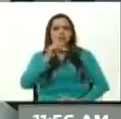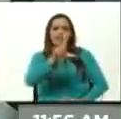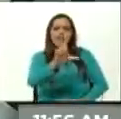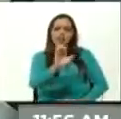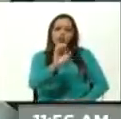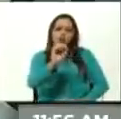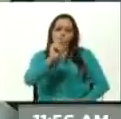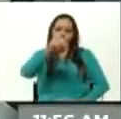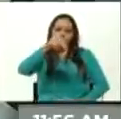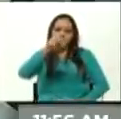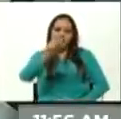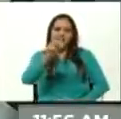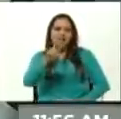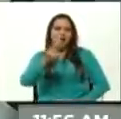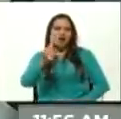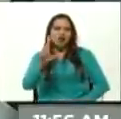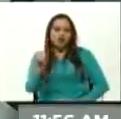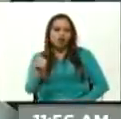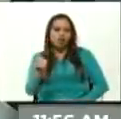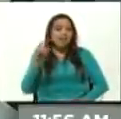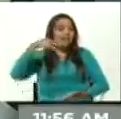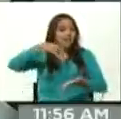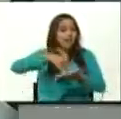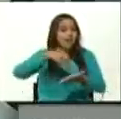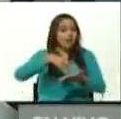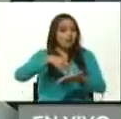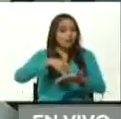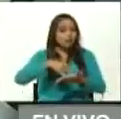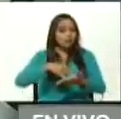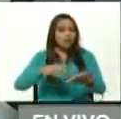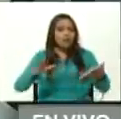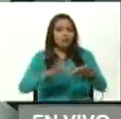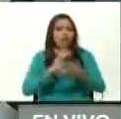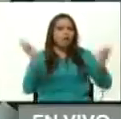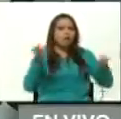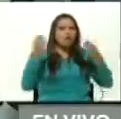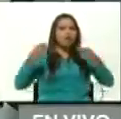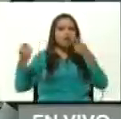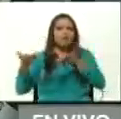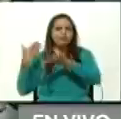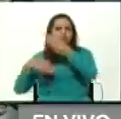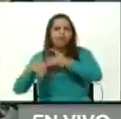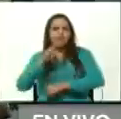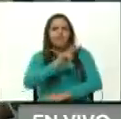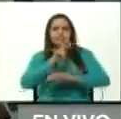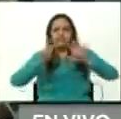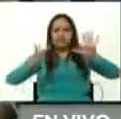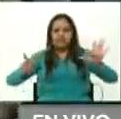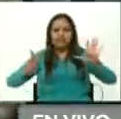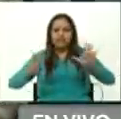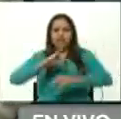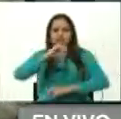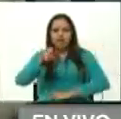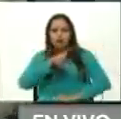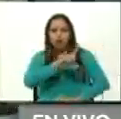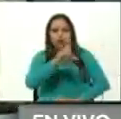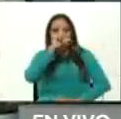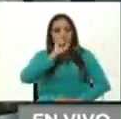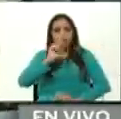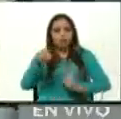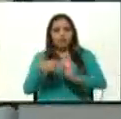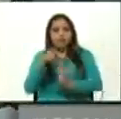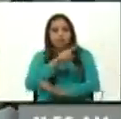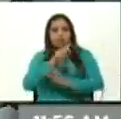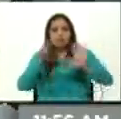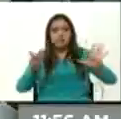el municipio Naguanagua del Estado Carabobo en el marco de una protesta el 27 de julio del año 2017. Es